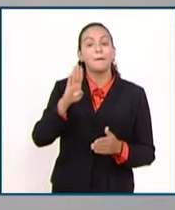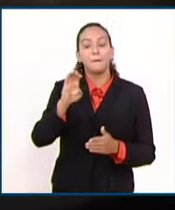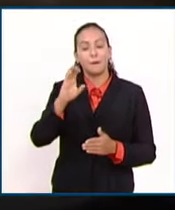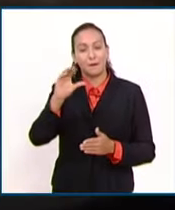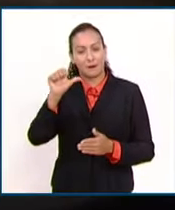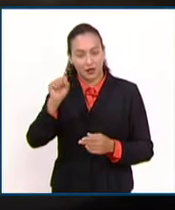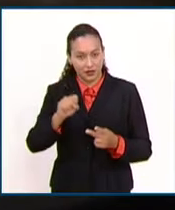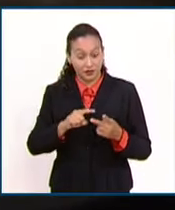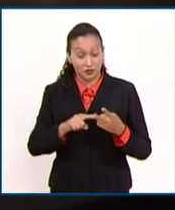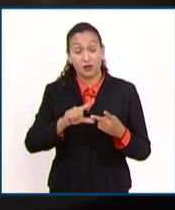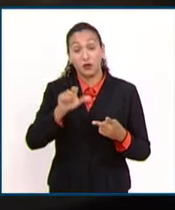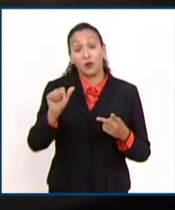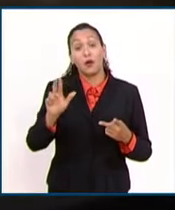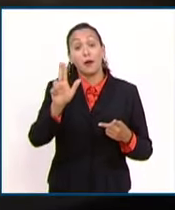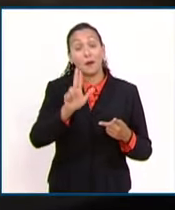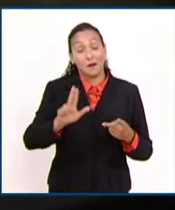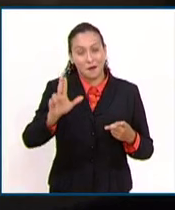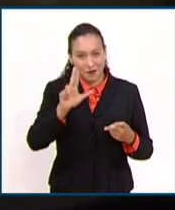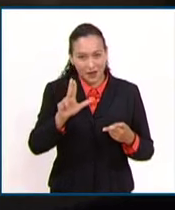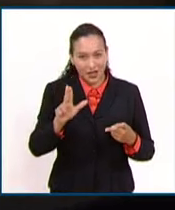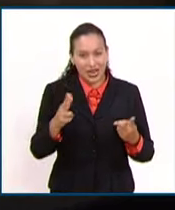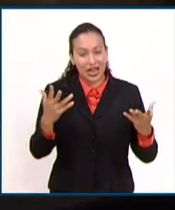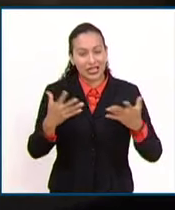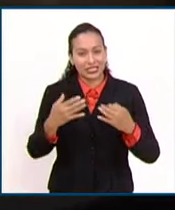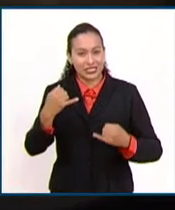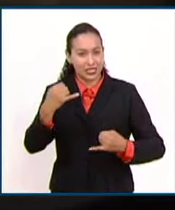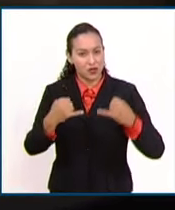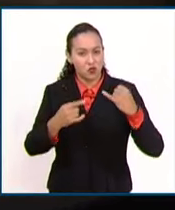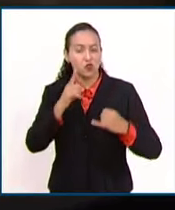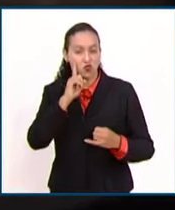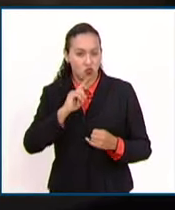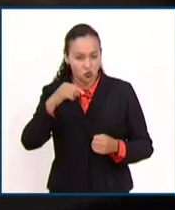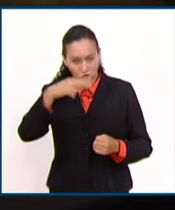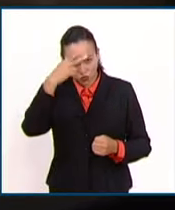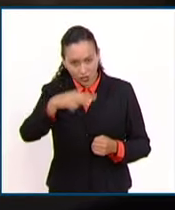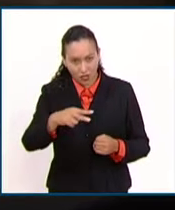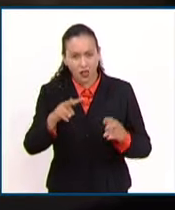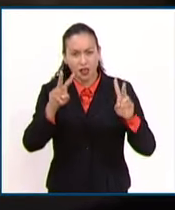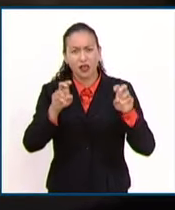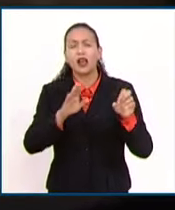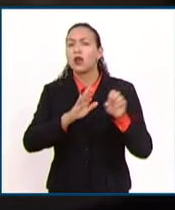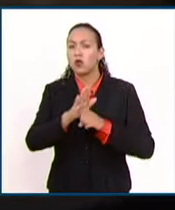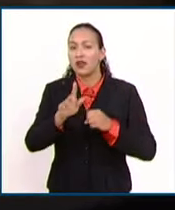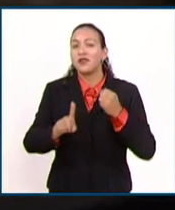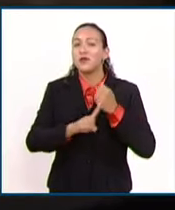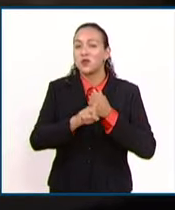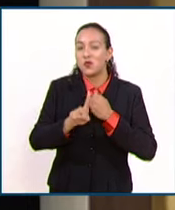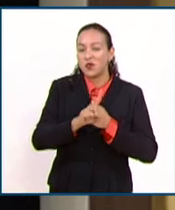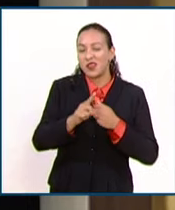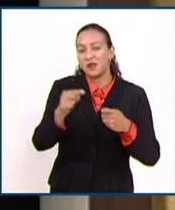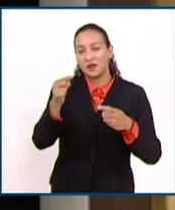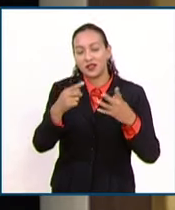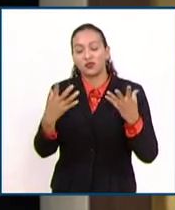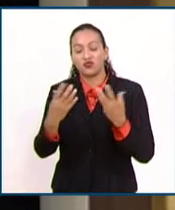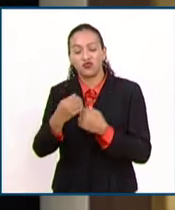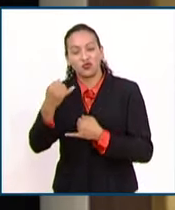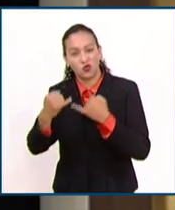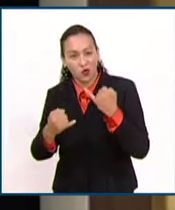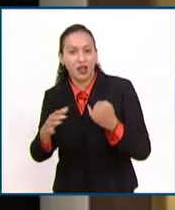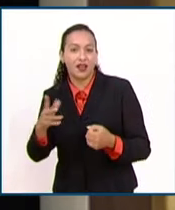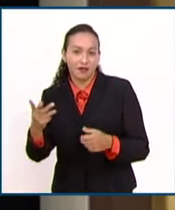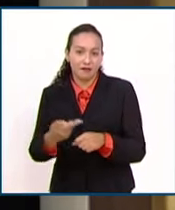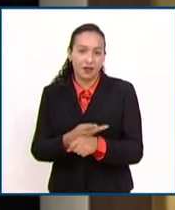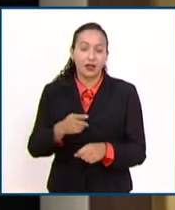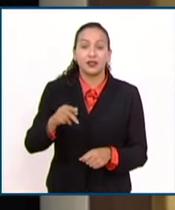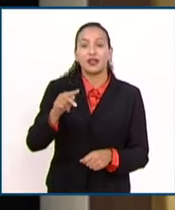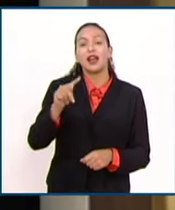martes, en este mismo horario, en el programa Ser Jueza en México, se abordarán los retos y desafíos con las juezas Tania Rosalinda